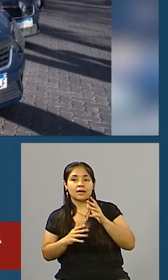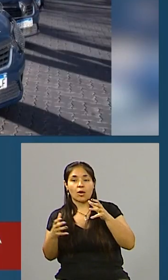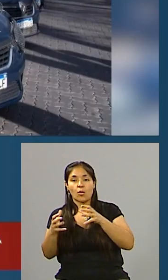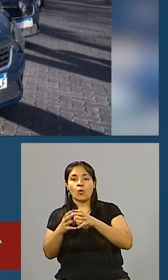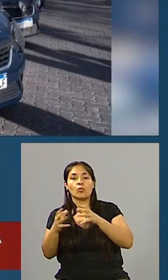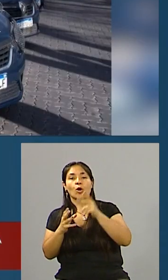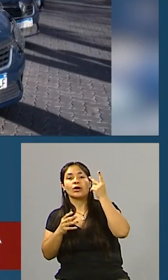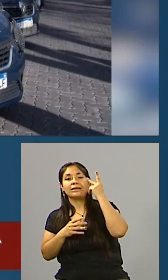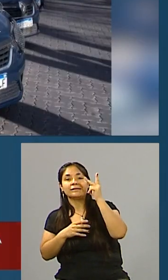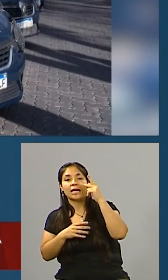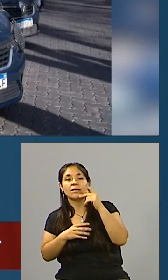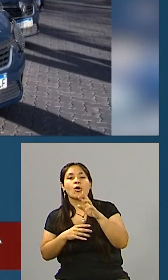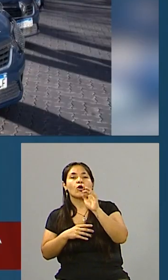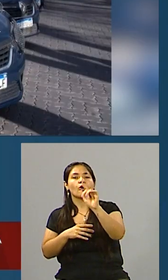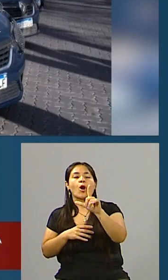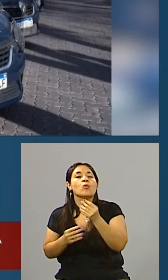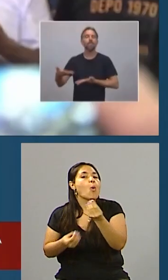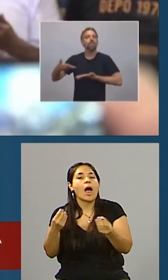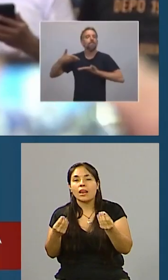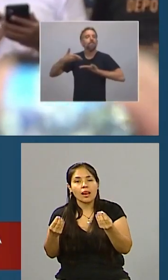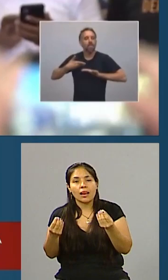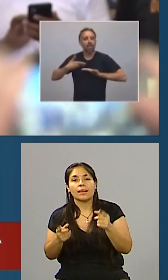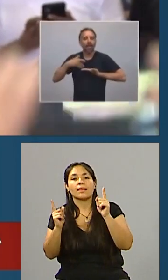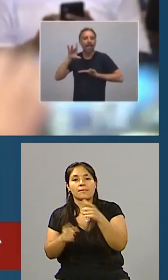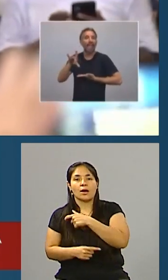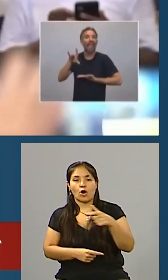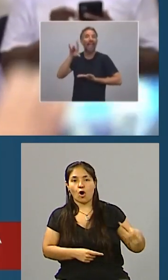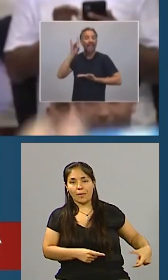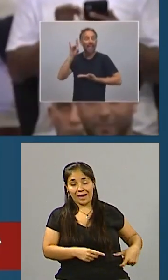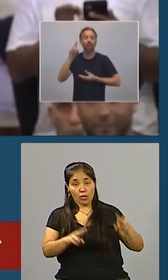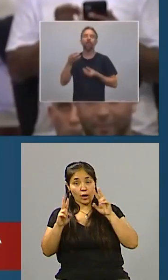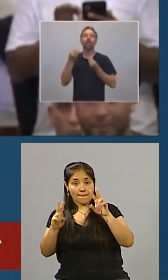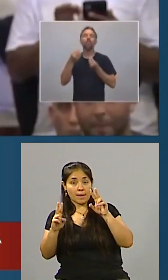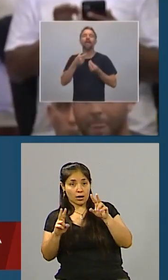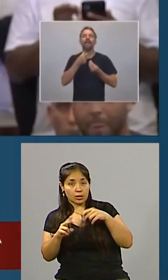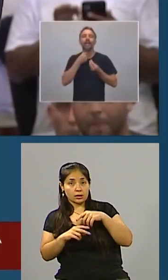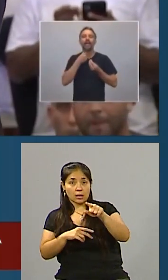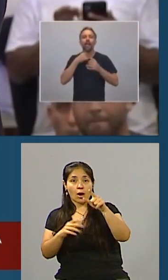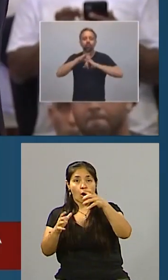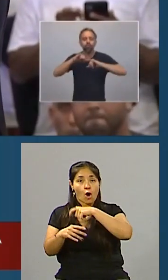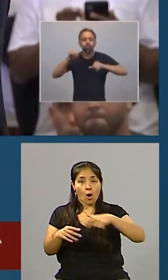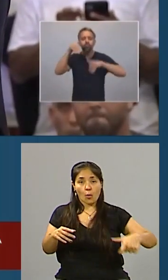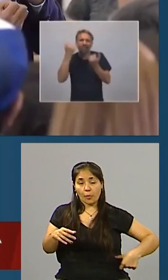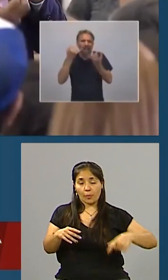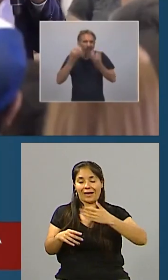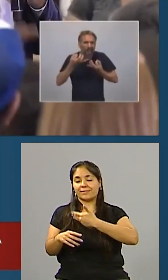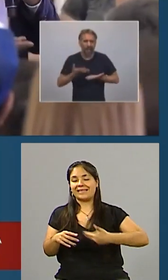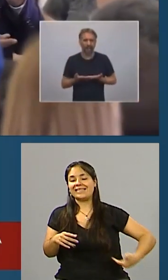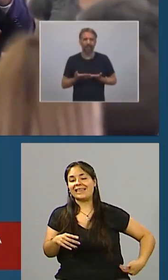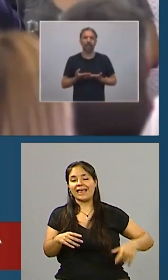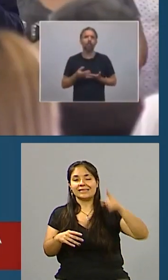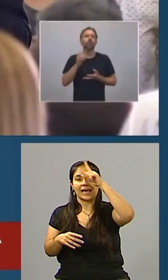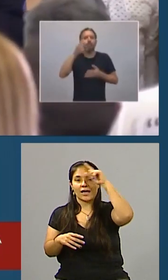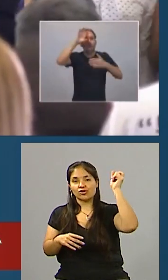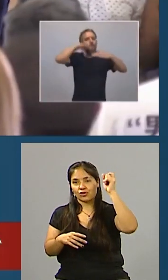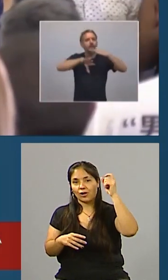el kirchnerismo? ¿Cómo van a manejarse los gobernadores peronistas con un gobierno al cual no están